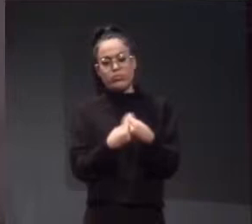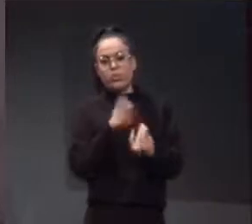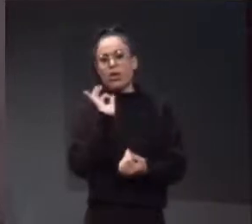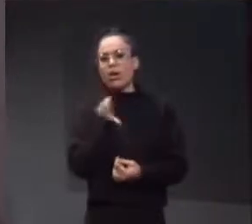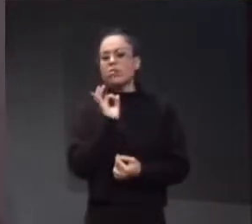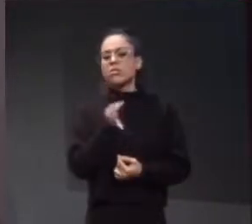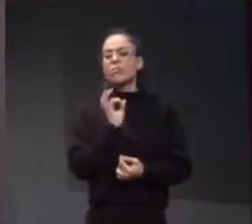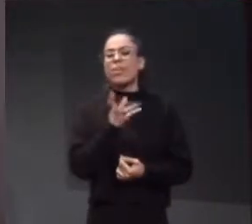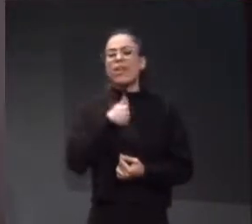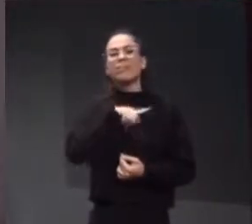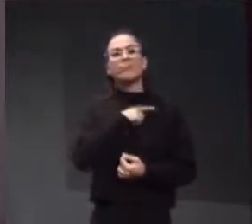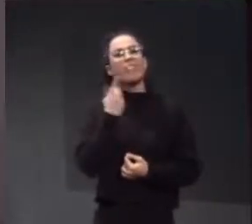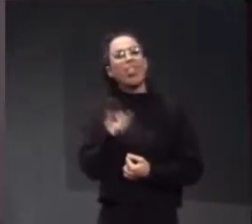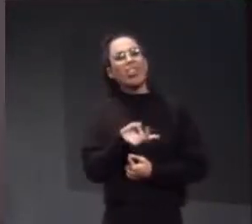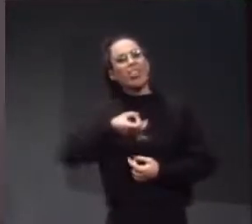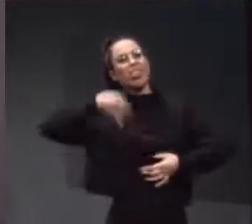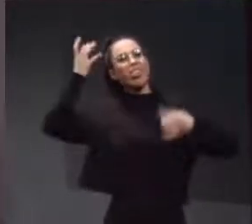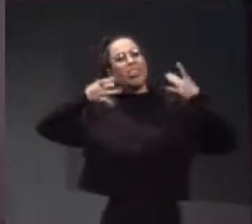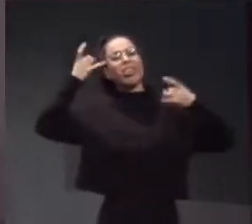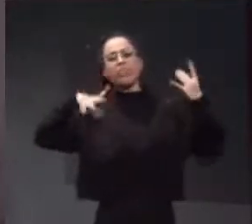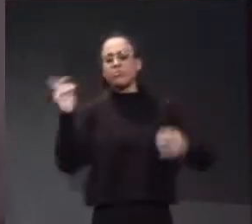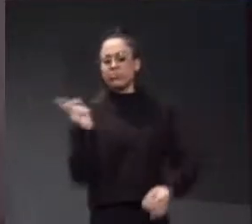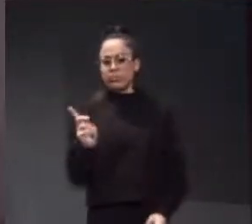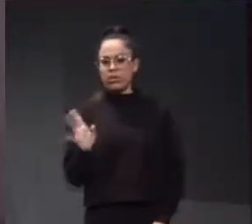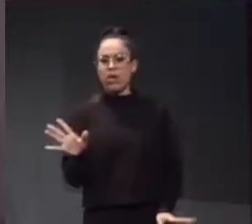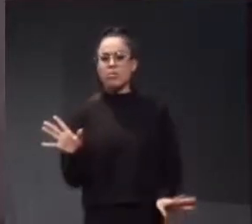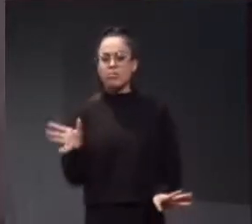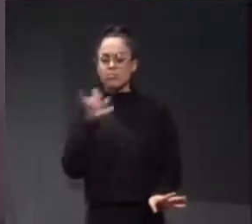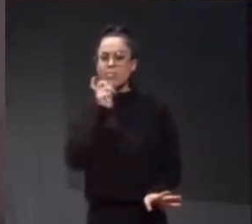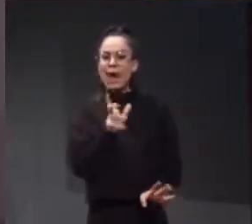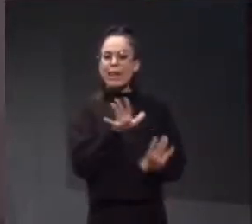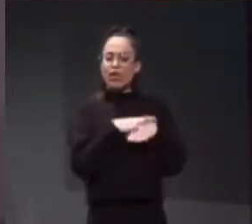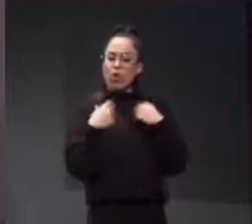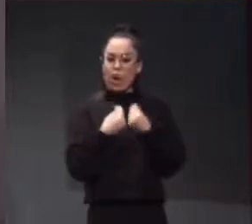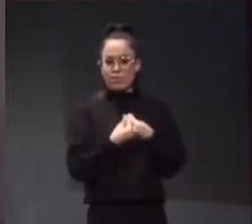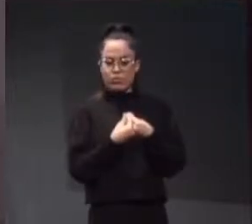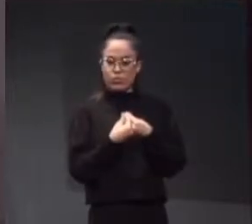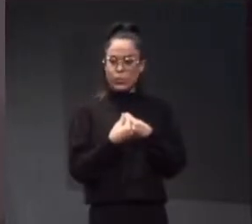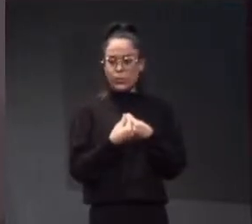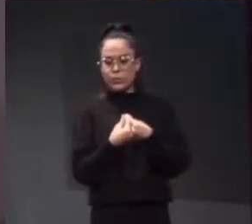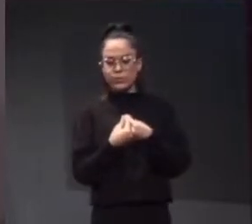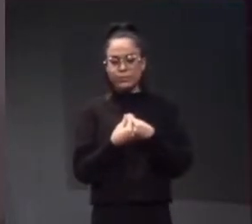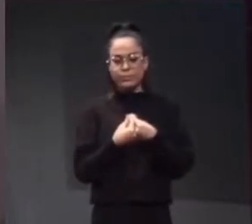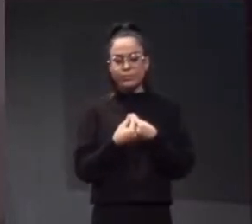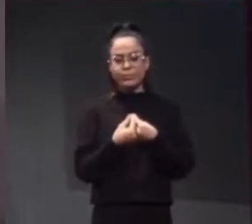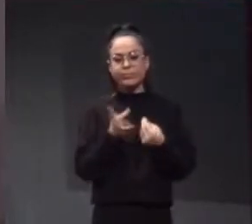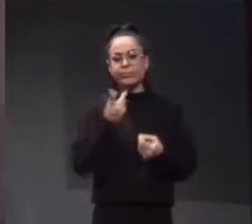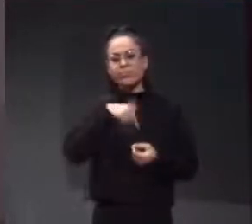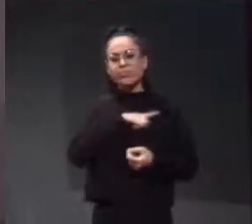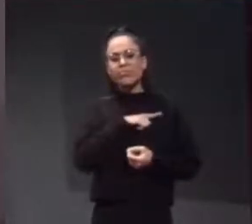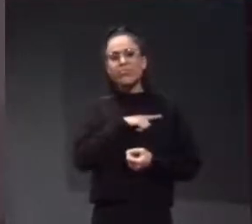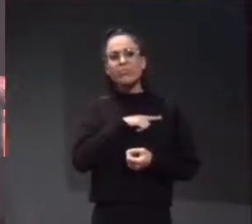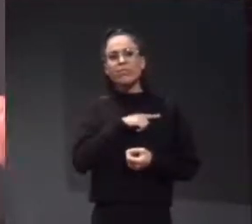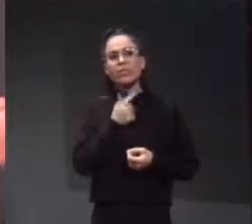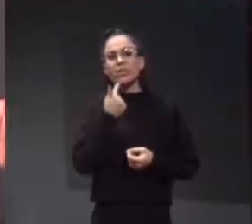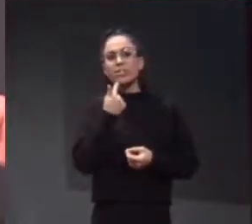tan así porque porque vende más lo del colapso y porque tenemos decimos que tenemos